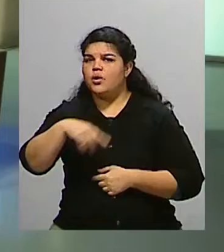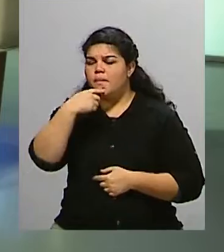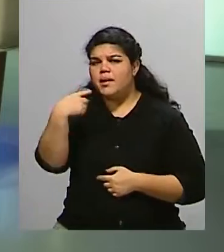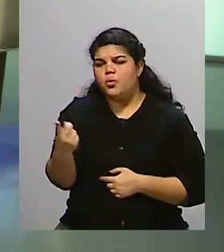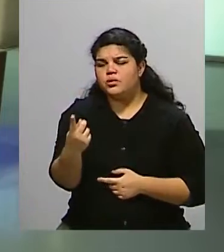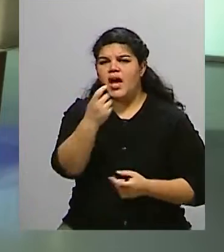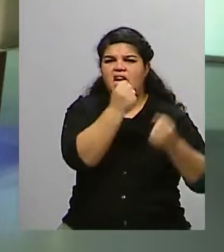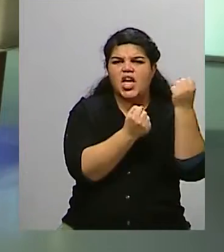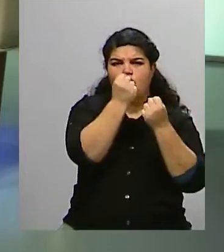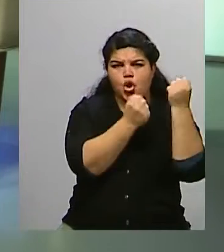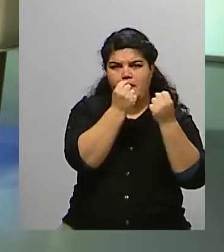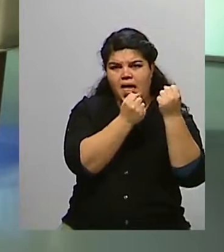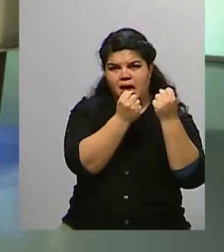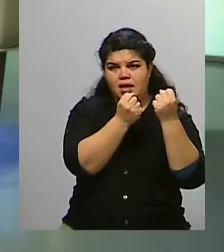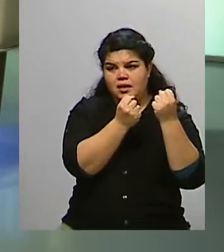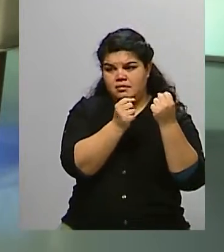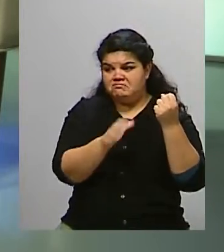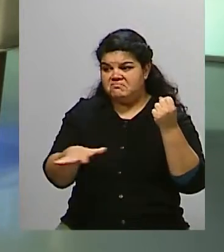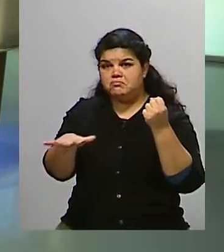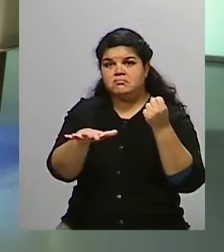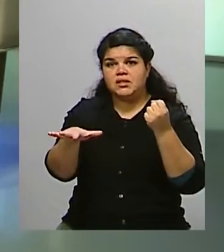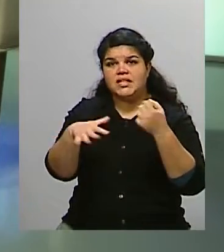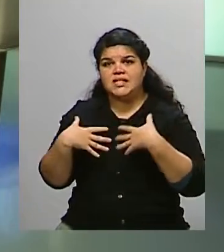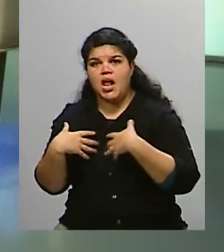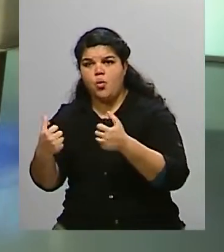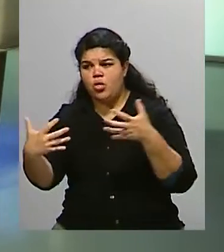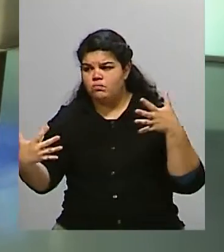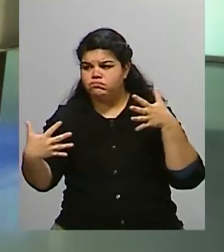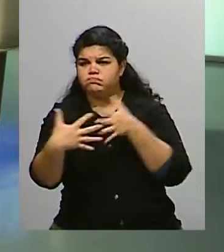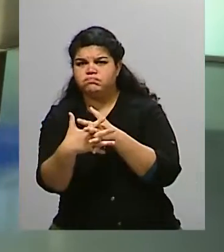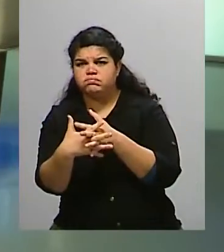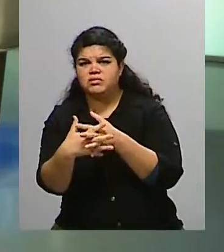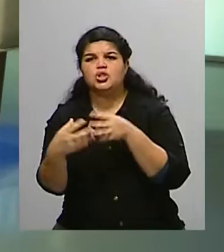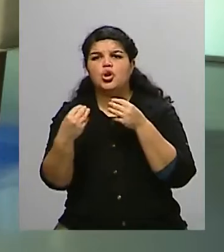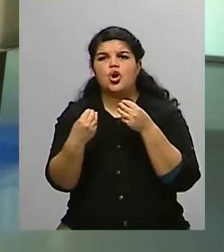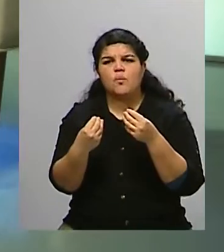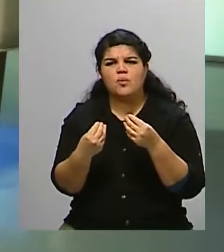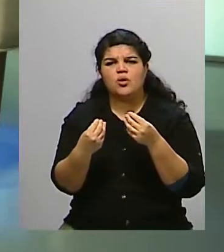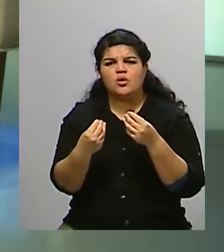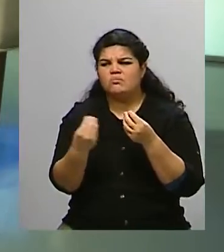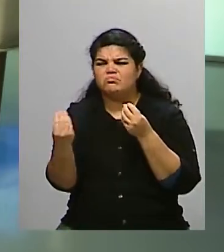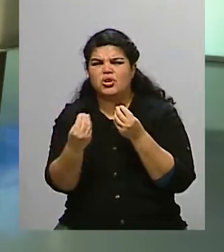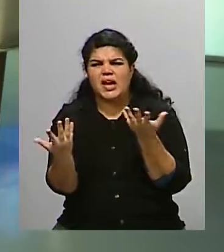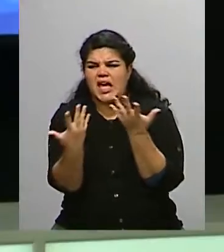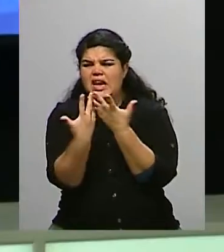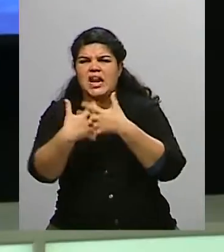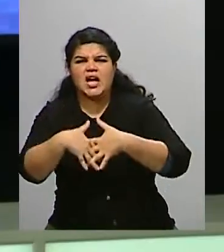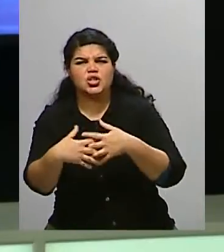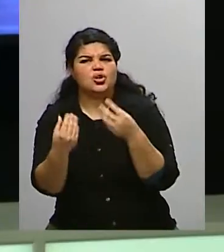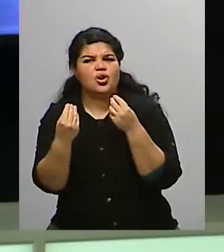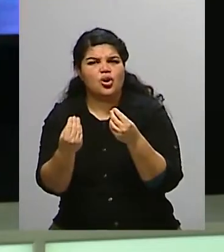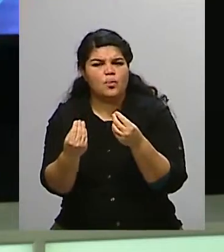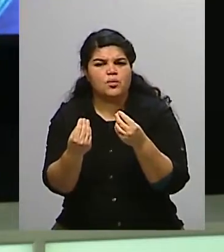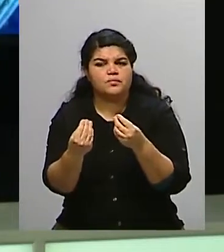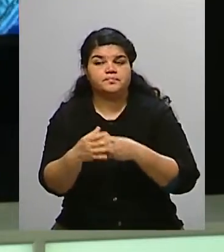Obviamente está claro que mucho, pero bueno, por ahí queremos saber un poquito más en detalle cómo es esa relación. En realidad